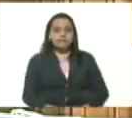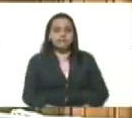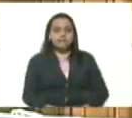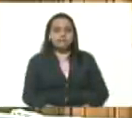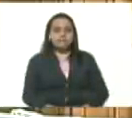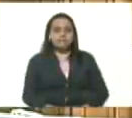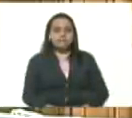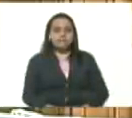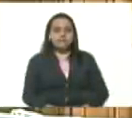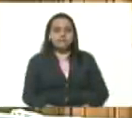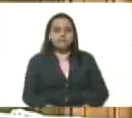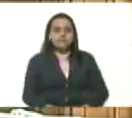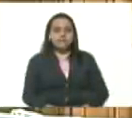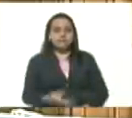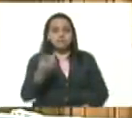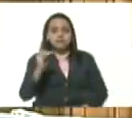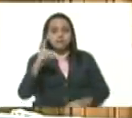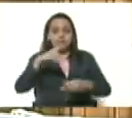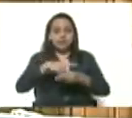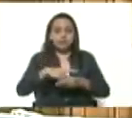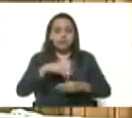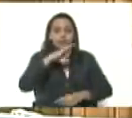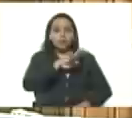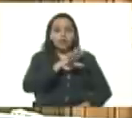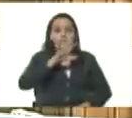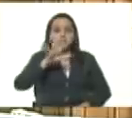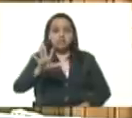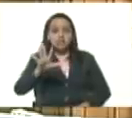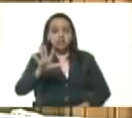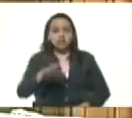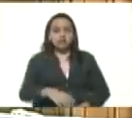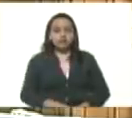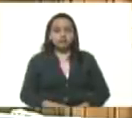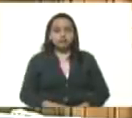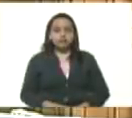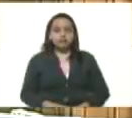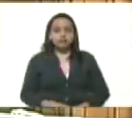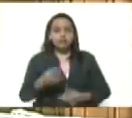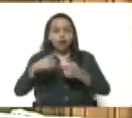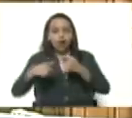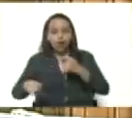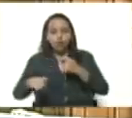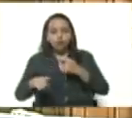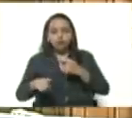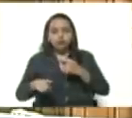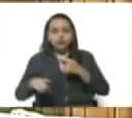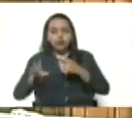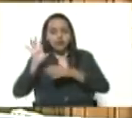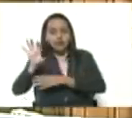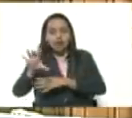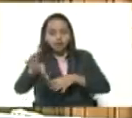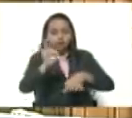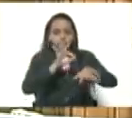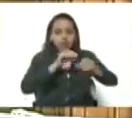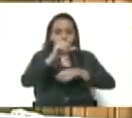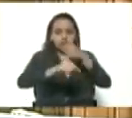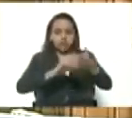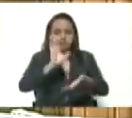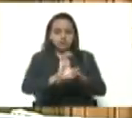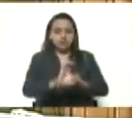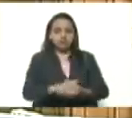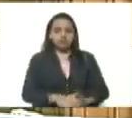correcto. Aquí hay un dato que dan, 45 de residencia en otros estados captados en Distrito Capital.